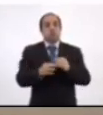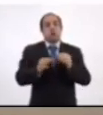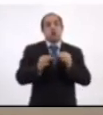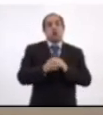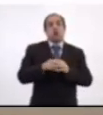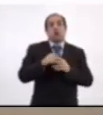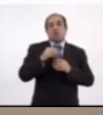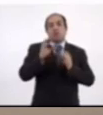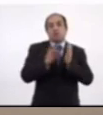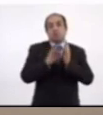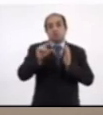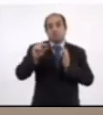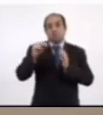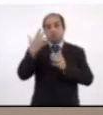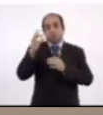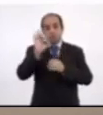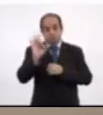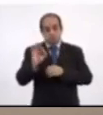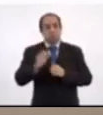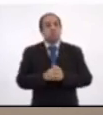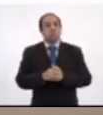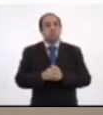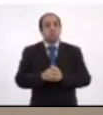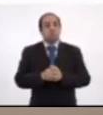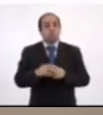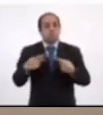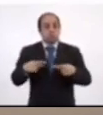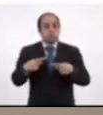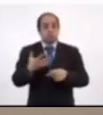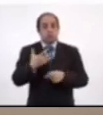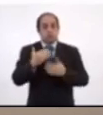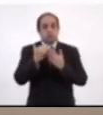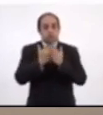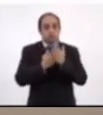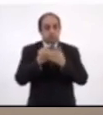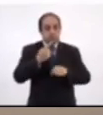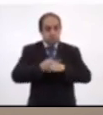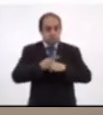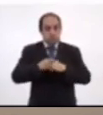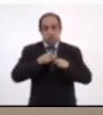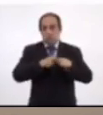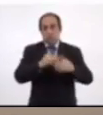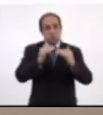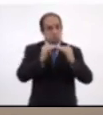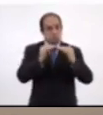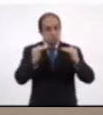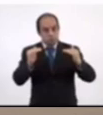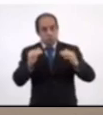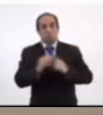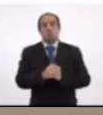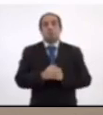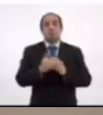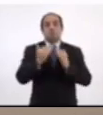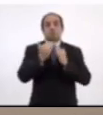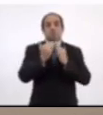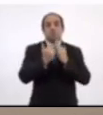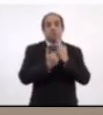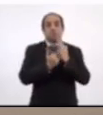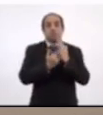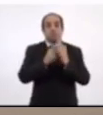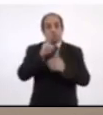por lo tanto es una tasa de reducción de la transmisión de la enfermedad. Sigue muy alineado con esa línea, entonces se ha mantenido la reducción que